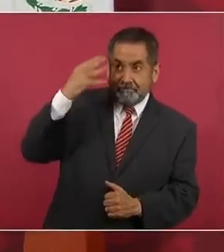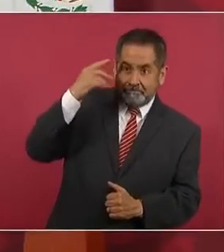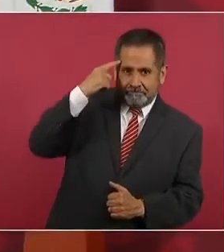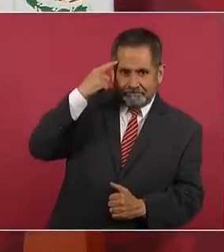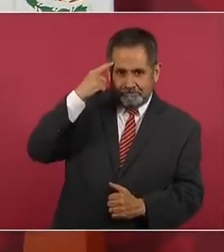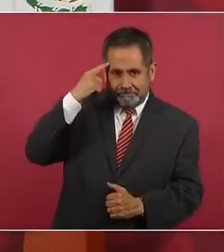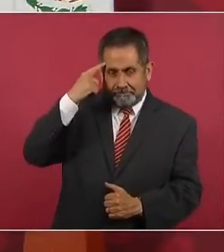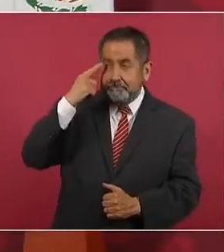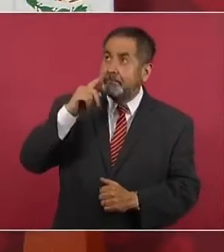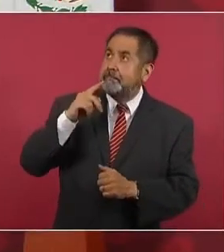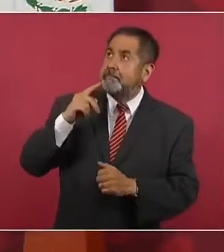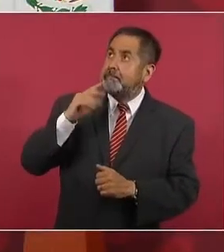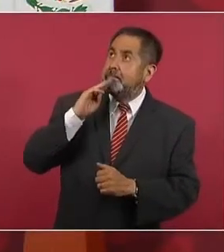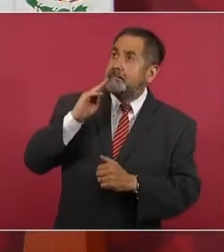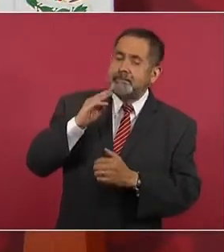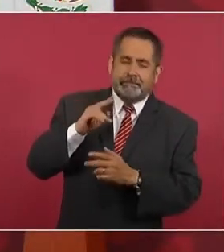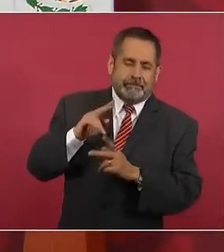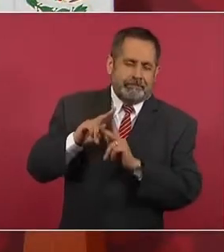que en paz descanse.